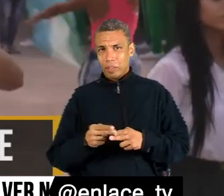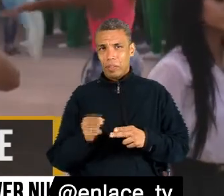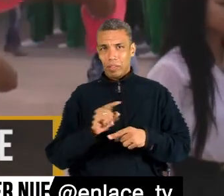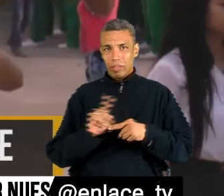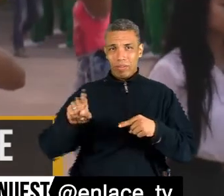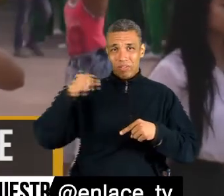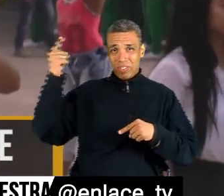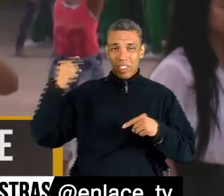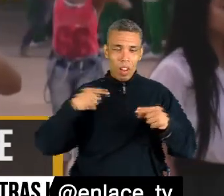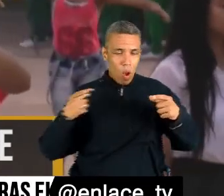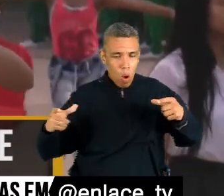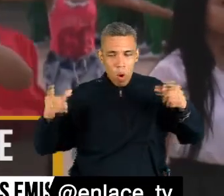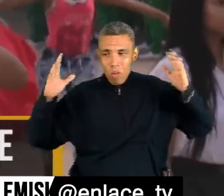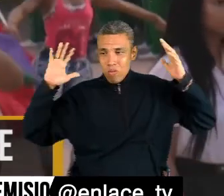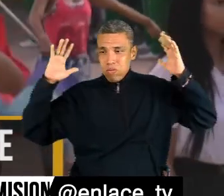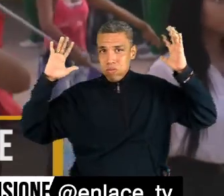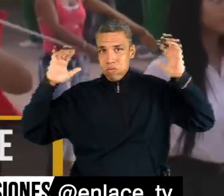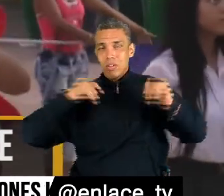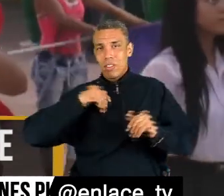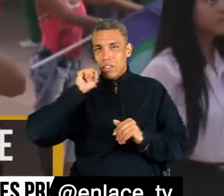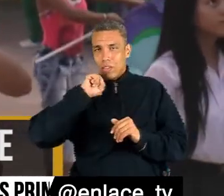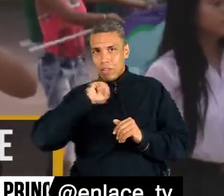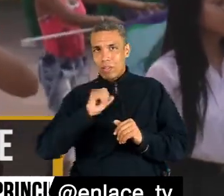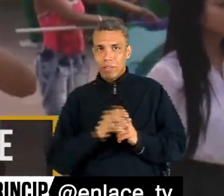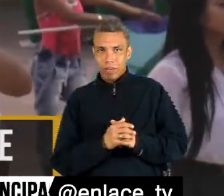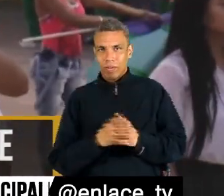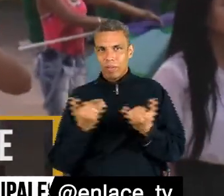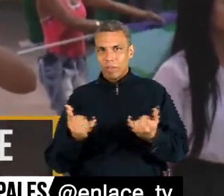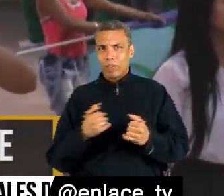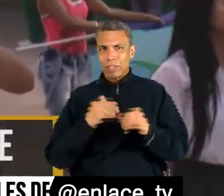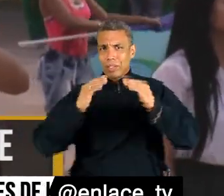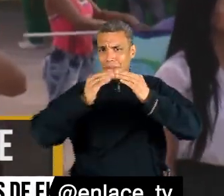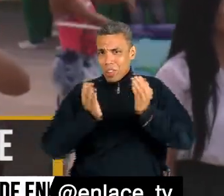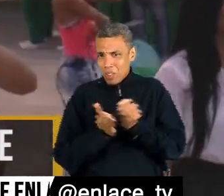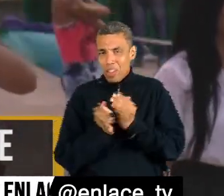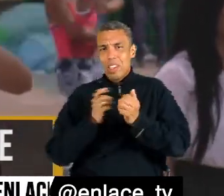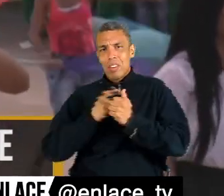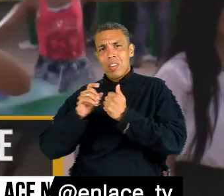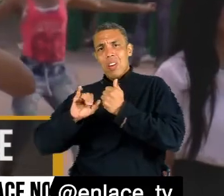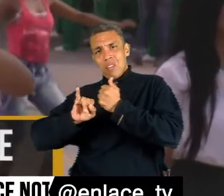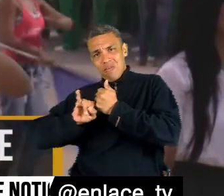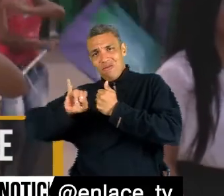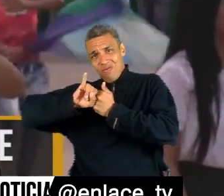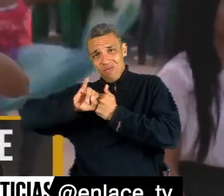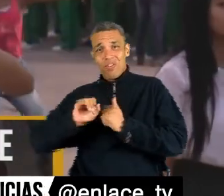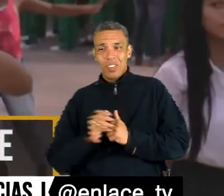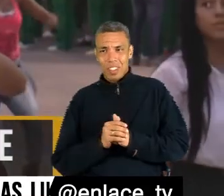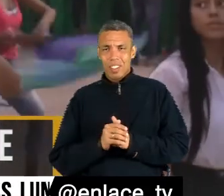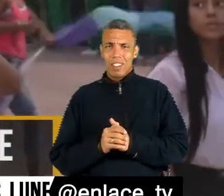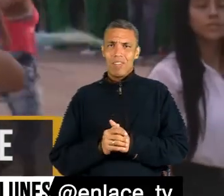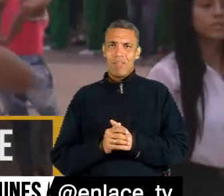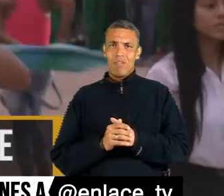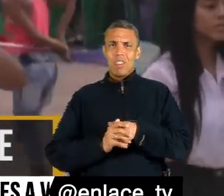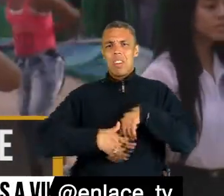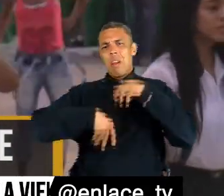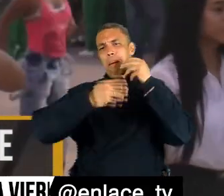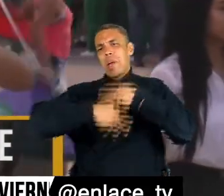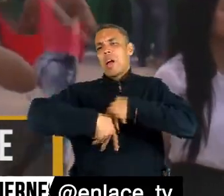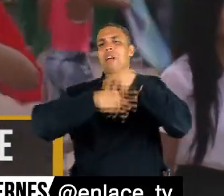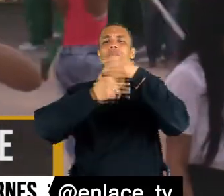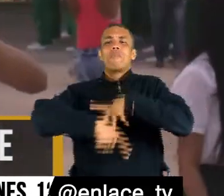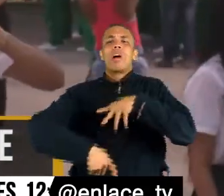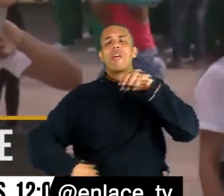la gran banda Ciudad de Barranca Bermeja y nos encontramos precisamente con su director, él es el profesor